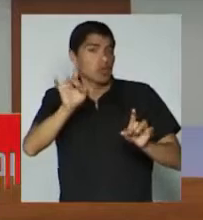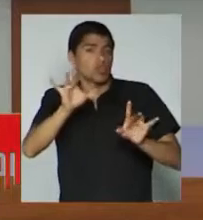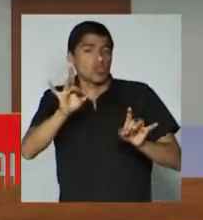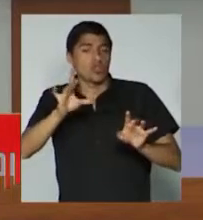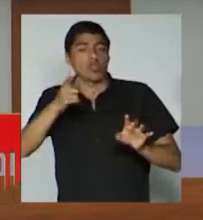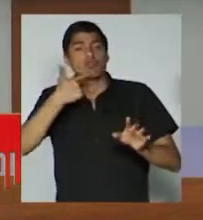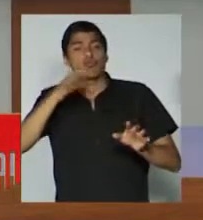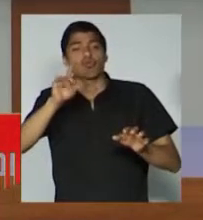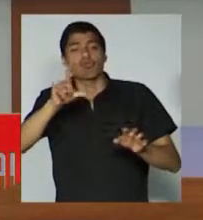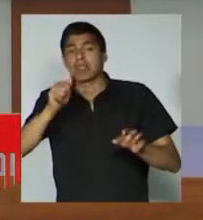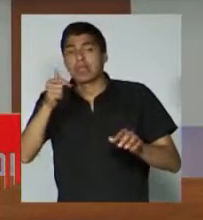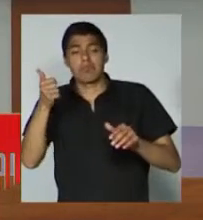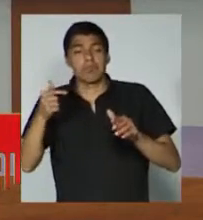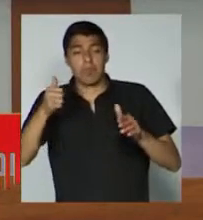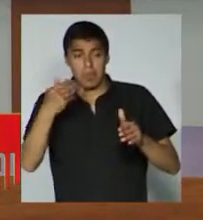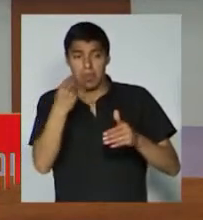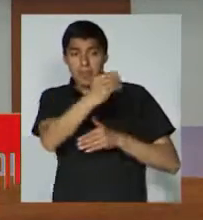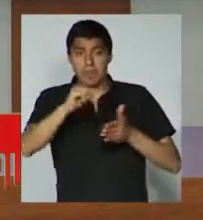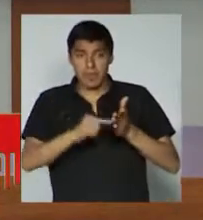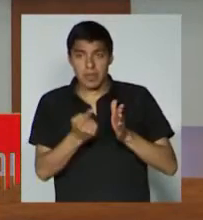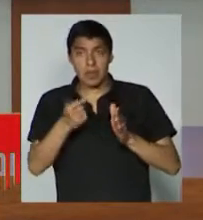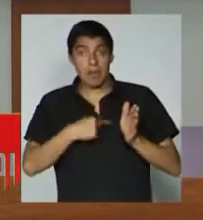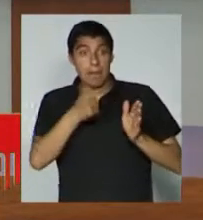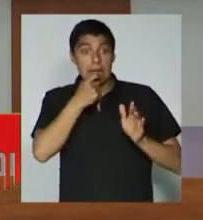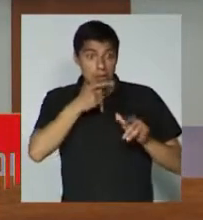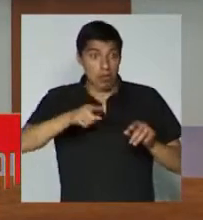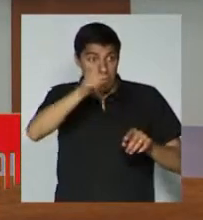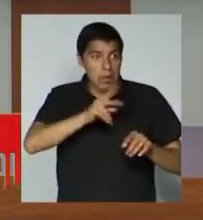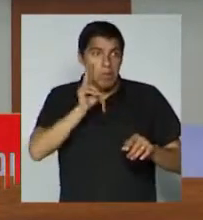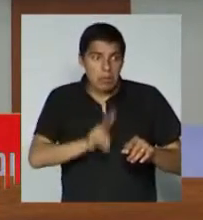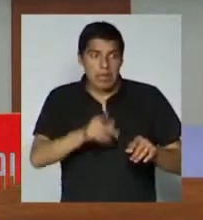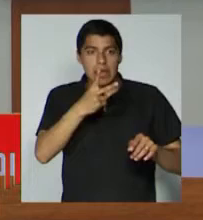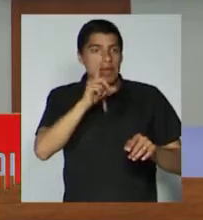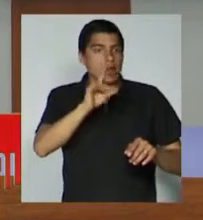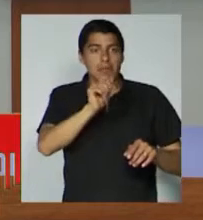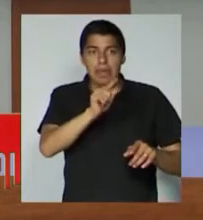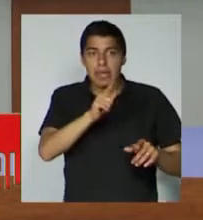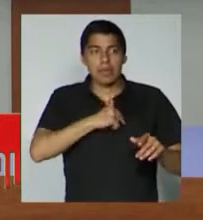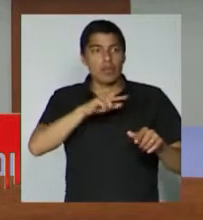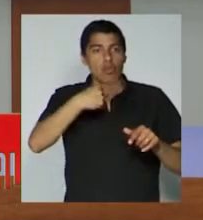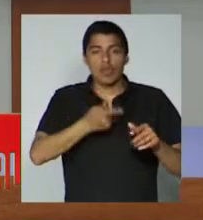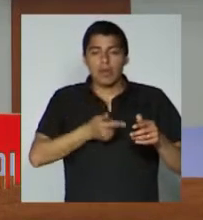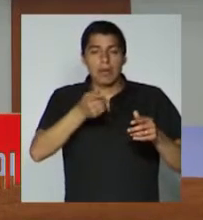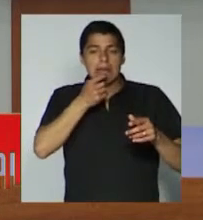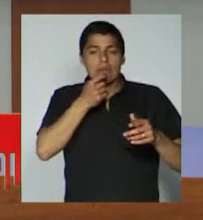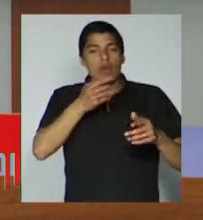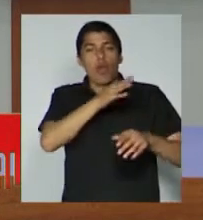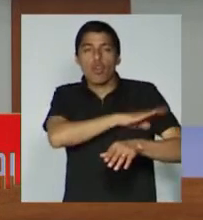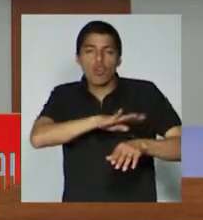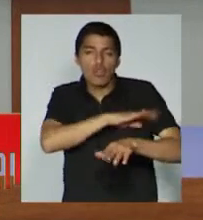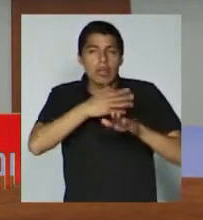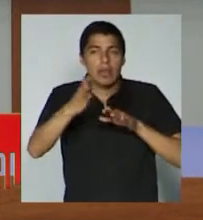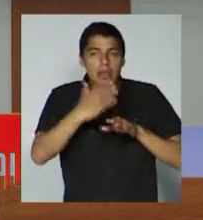una elección. Fíjate que la mayor parte del voto de Vidal, de la diferencia de Vidal, no es caída de voto